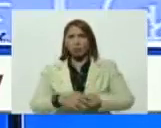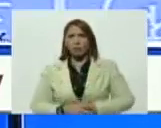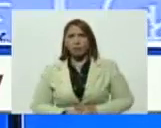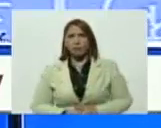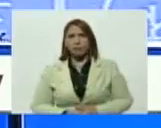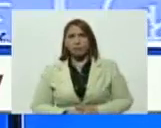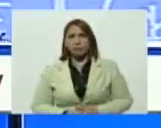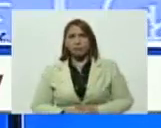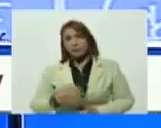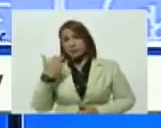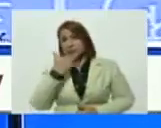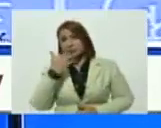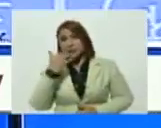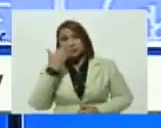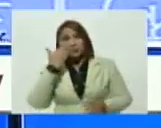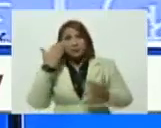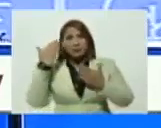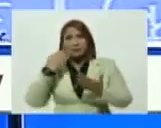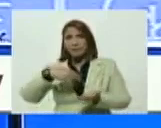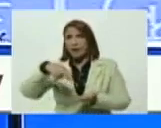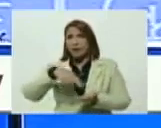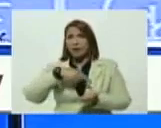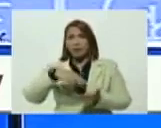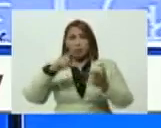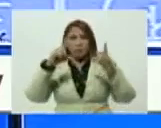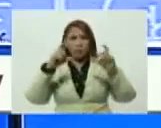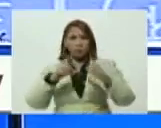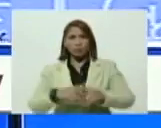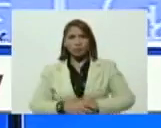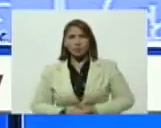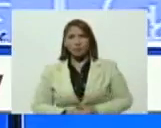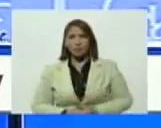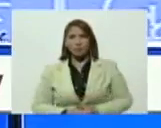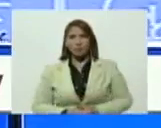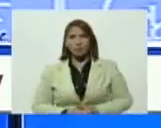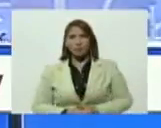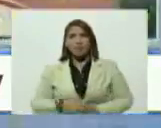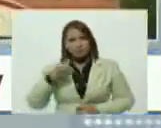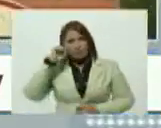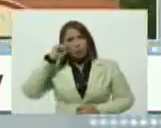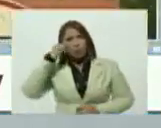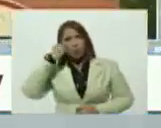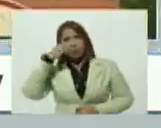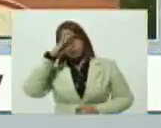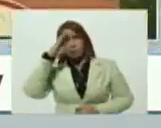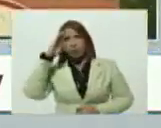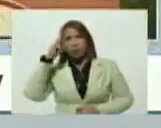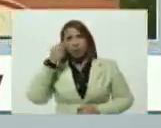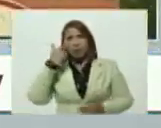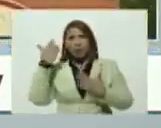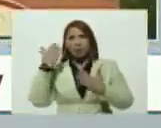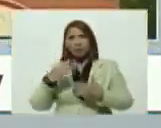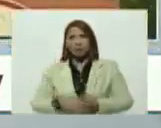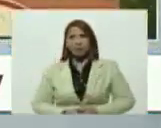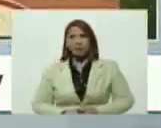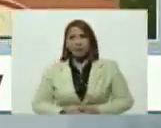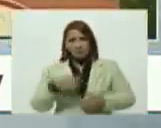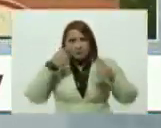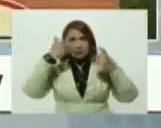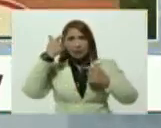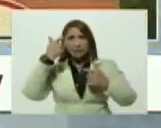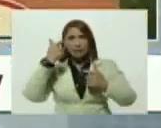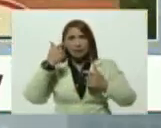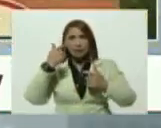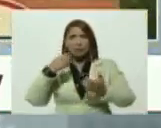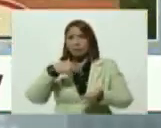Se ríe Chávez allá, bailando. ¿Te acuerdas, Diosdado? Allá está Chávez, mira. Aquí